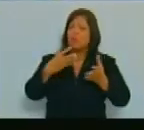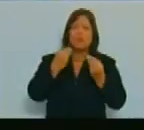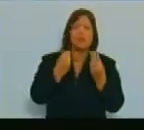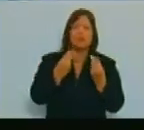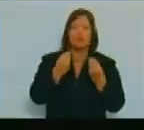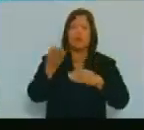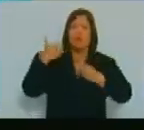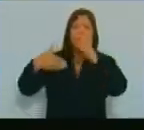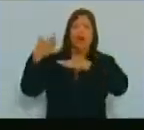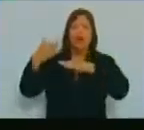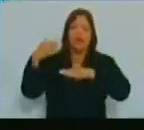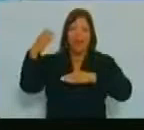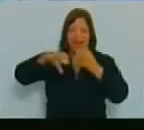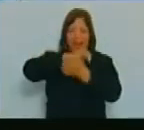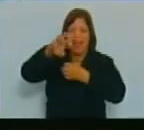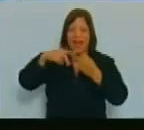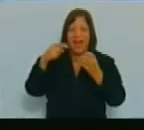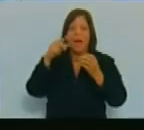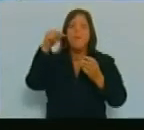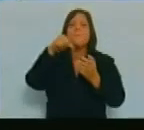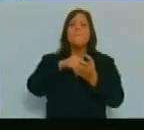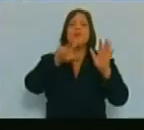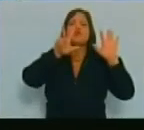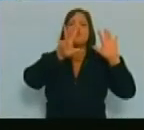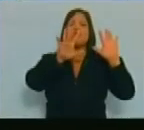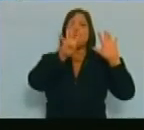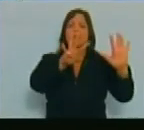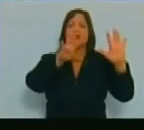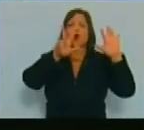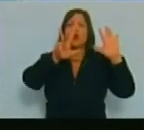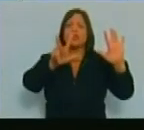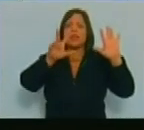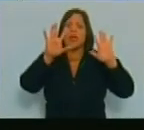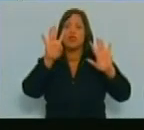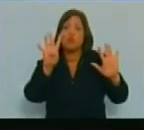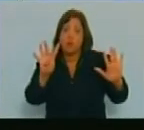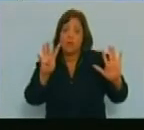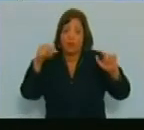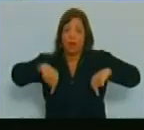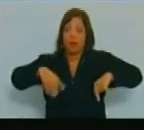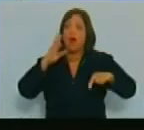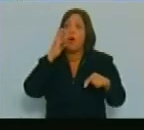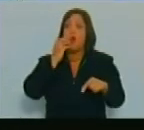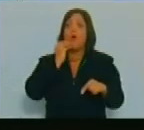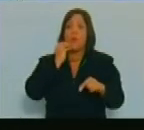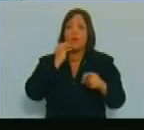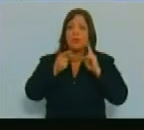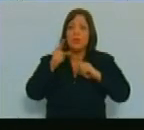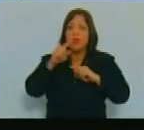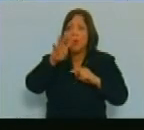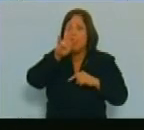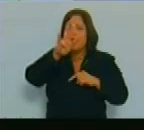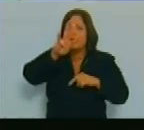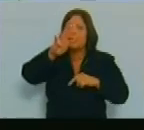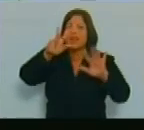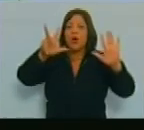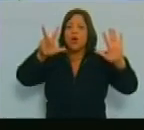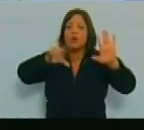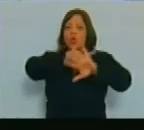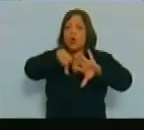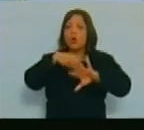pasó en el mal llamado caracazo aquí en la asamblea nacional constituyente hay muchos jóvenes en 48 horas hubo